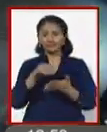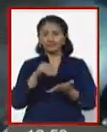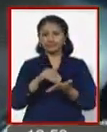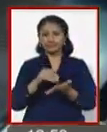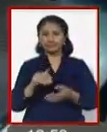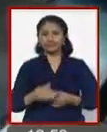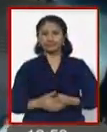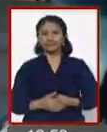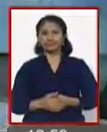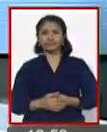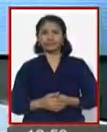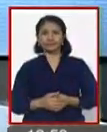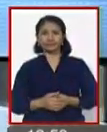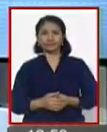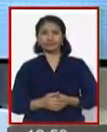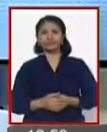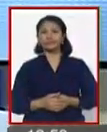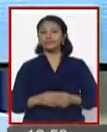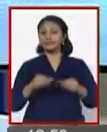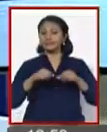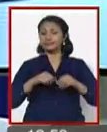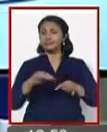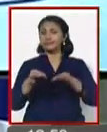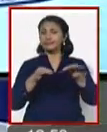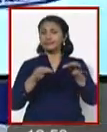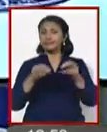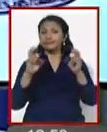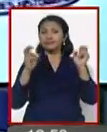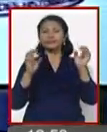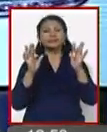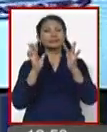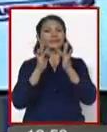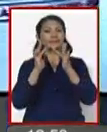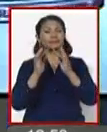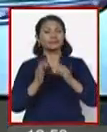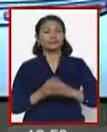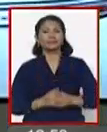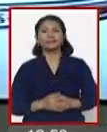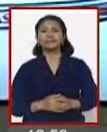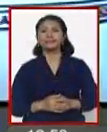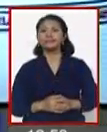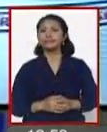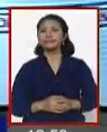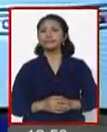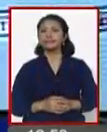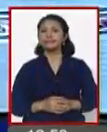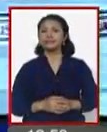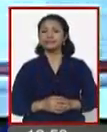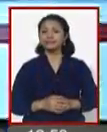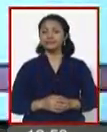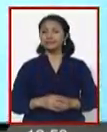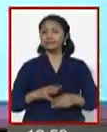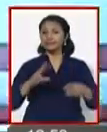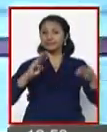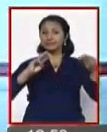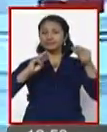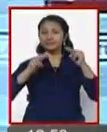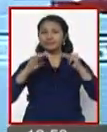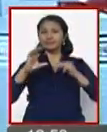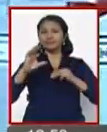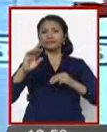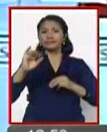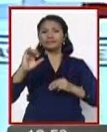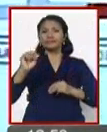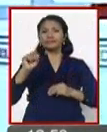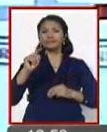centro de la ciudad. Y para seguir hablando de este mismo tema, establecemos contacto en directo con nuestra unidad móvil hasta la ciudad de Montero con